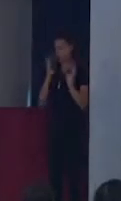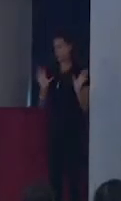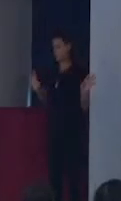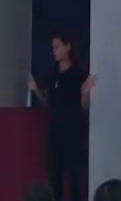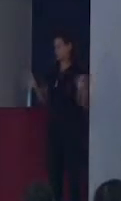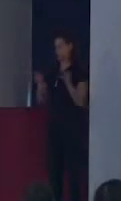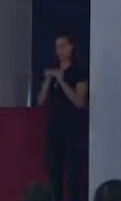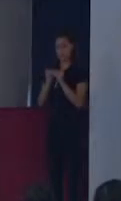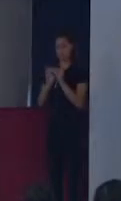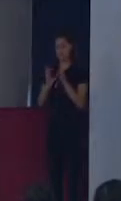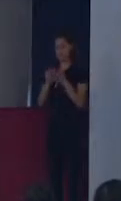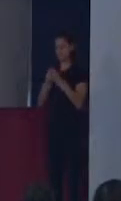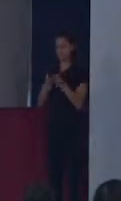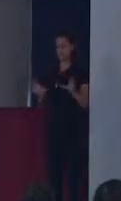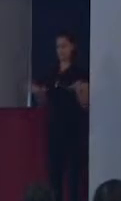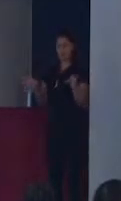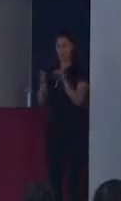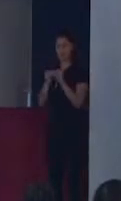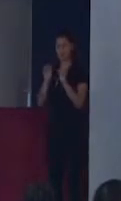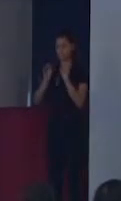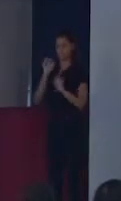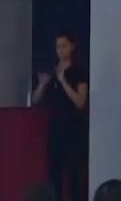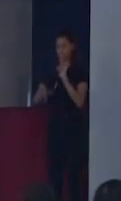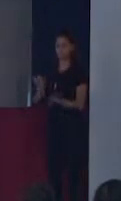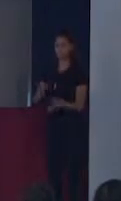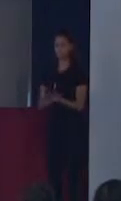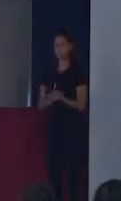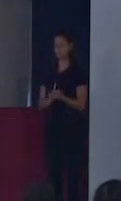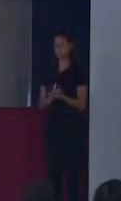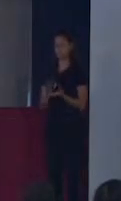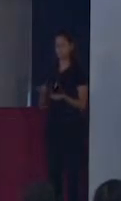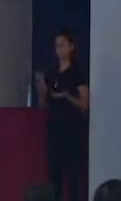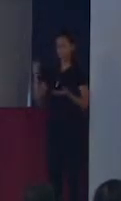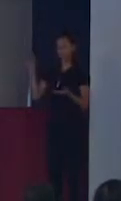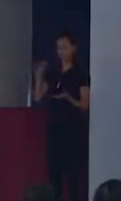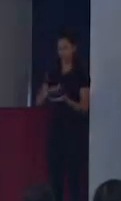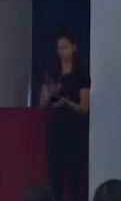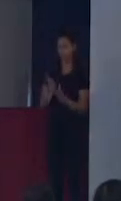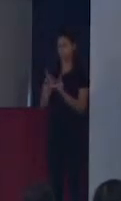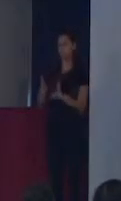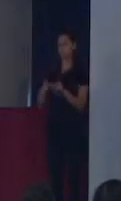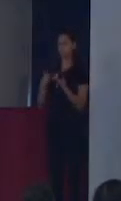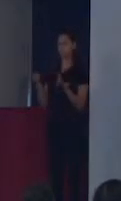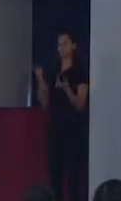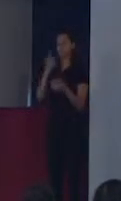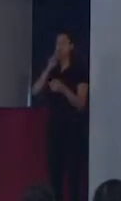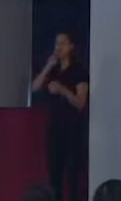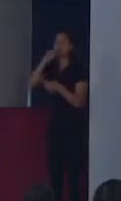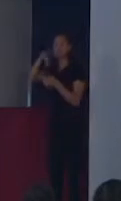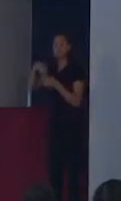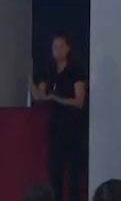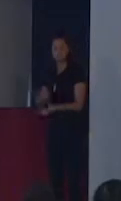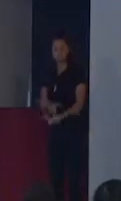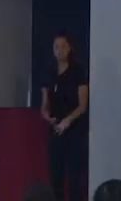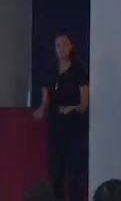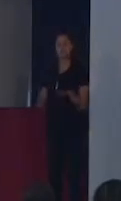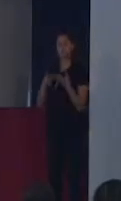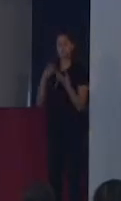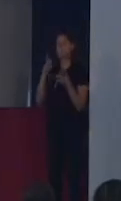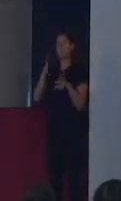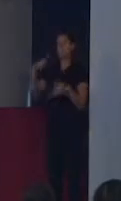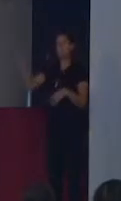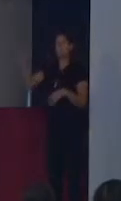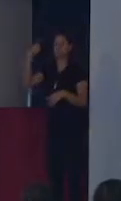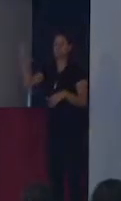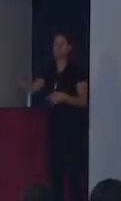a todos, y para que nos incluya a todos, y que sea que vengan acá estudiantes, funcionarios públicos, no sé, personas del